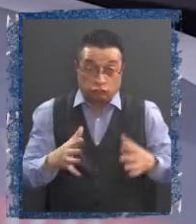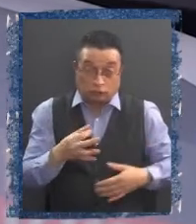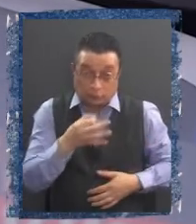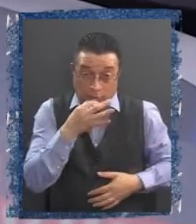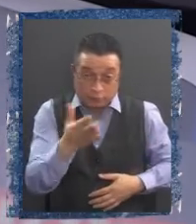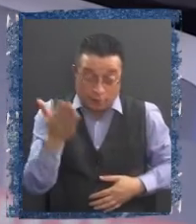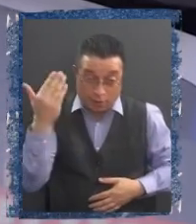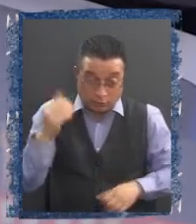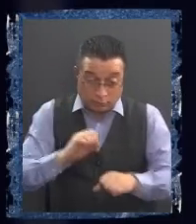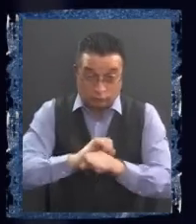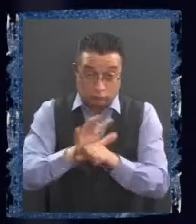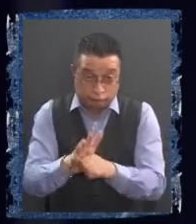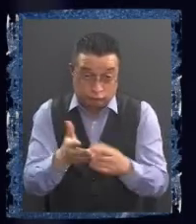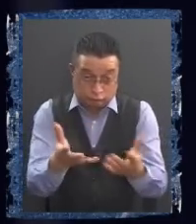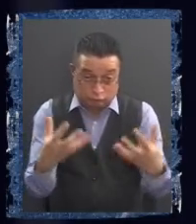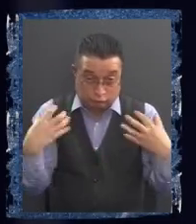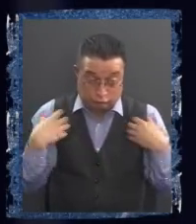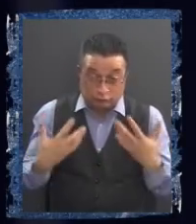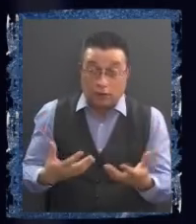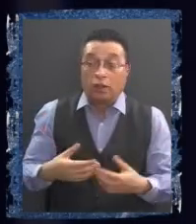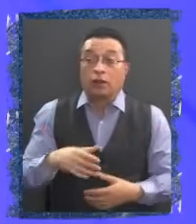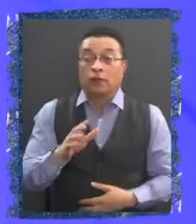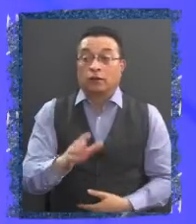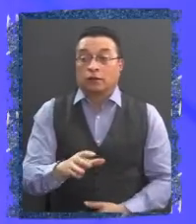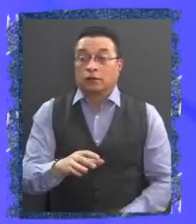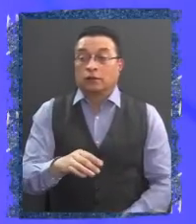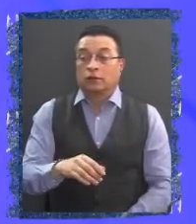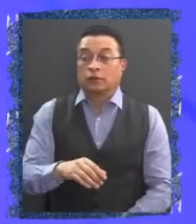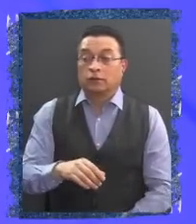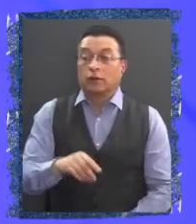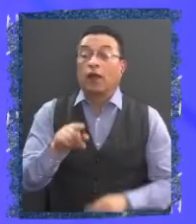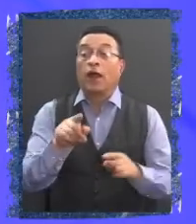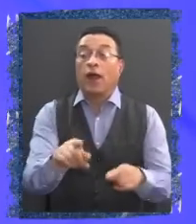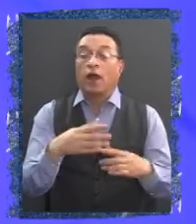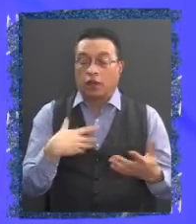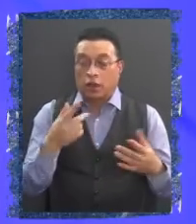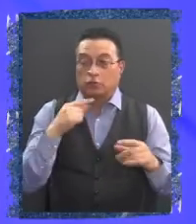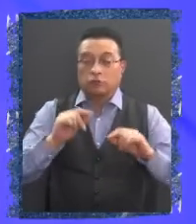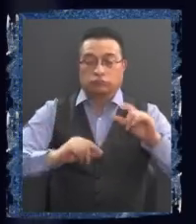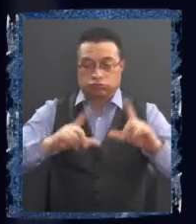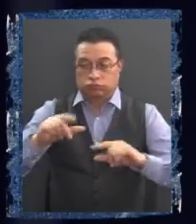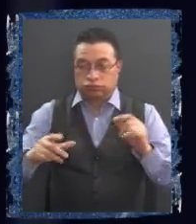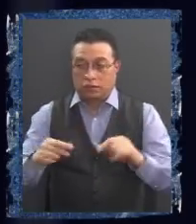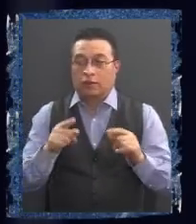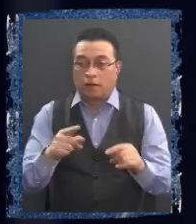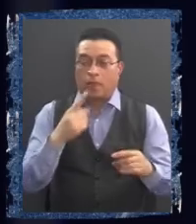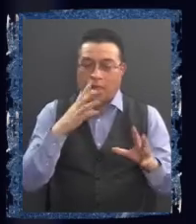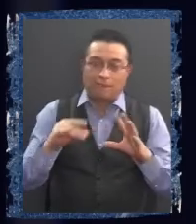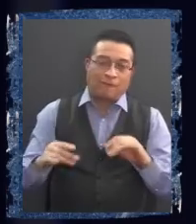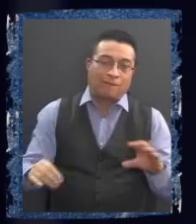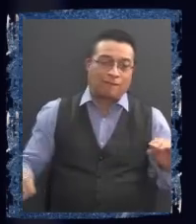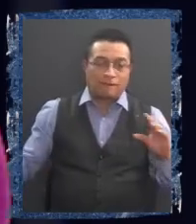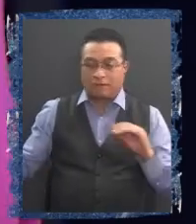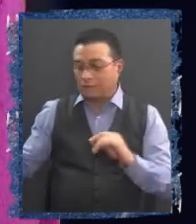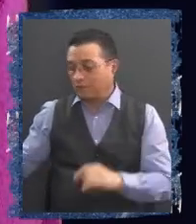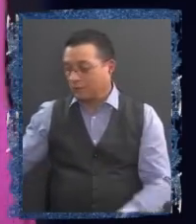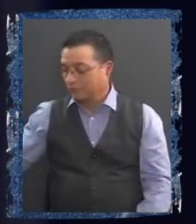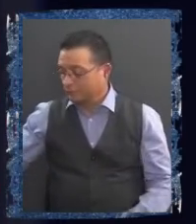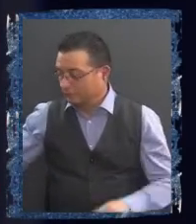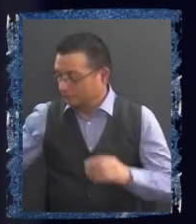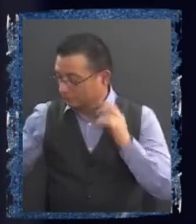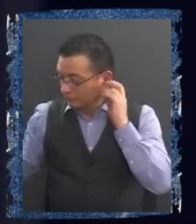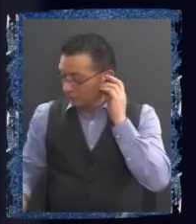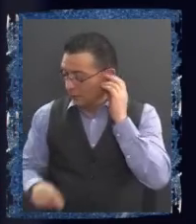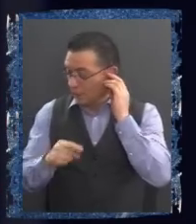que es lo que pero nos propone la no, pero Constitución. quiero Yo decirte... creo que lista acá un espera. gráfico Oye, pero comunica. me tocaba- Este es el Está gasto hablando la público. Elia y Me después te doy la toca a mí palabra. hablar. al tiro. Yo no metí